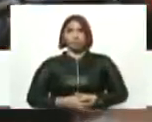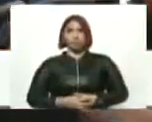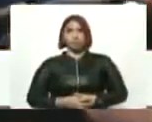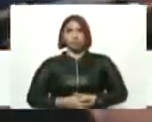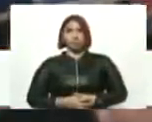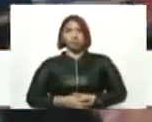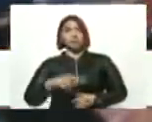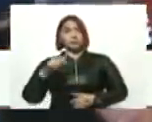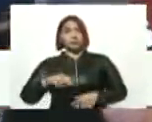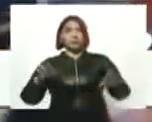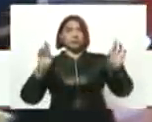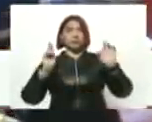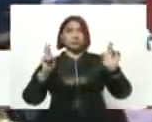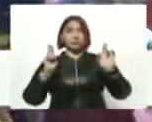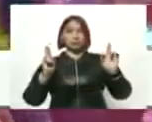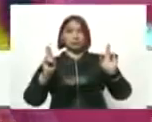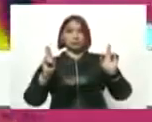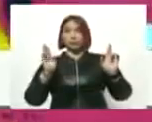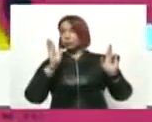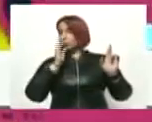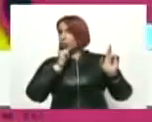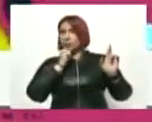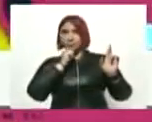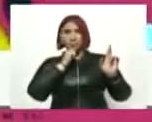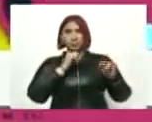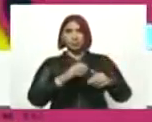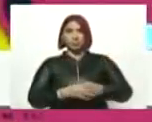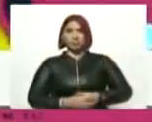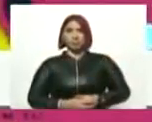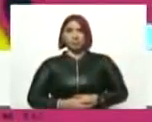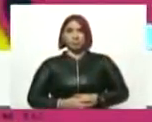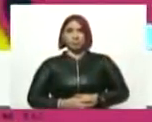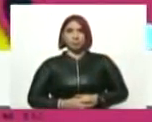aquí, afortunadamente, no tenemos esa,